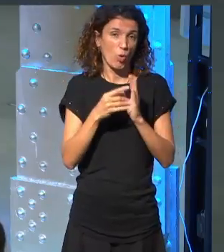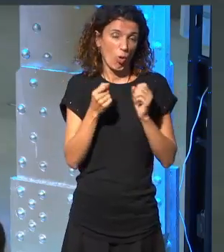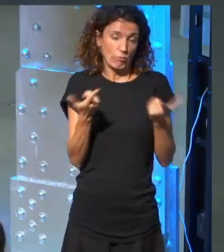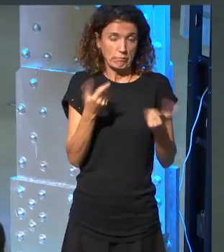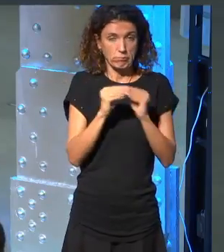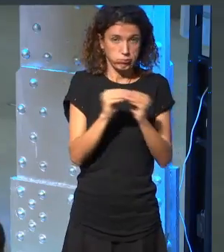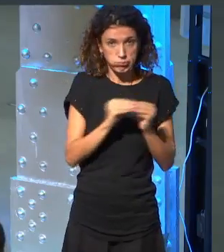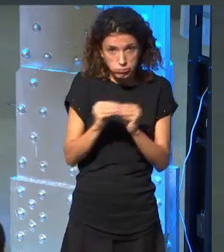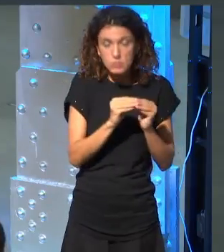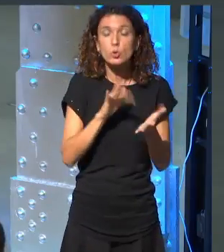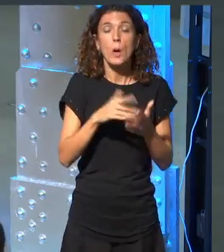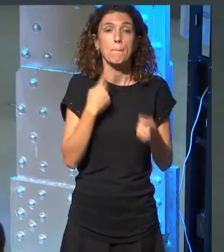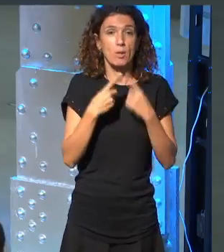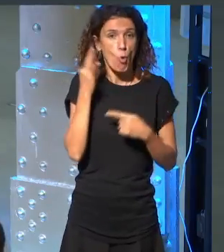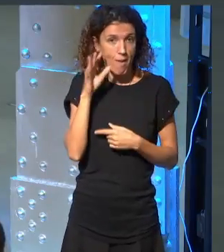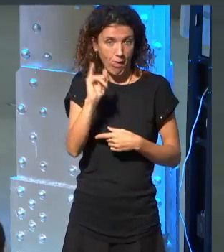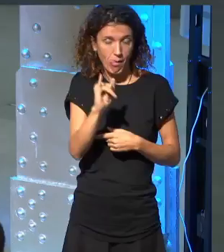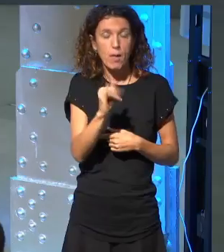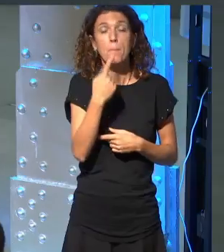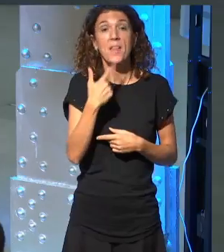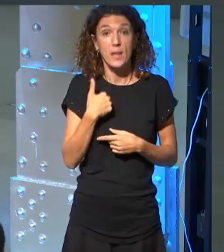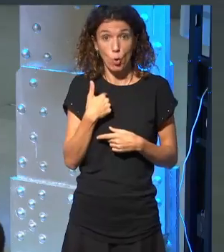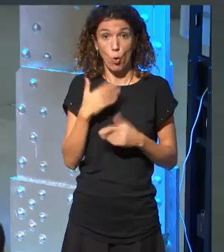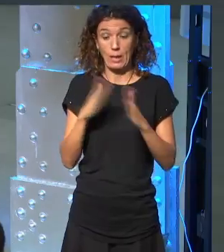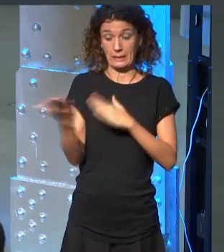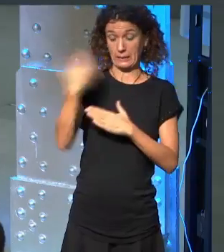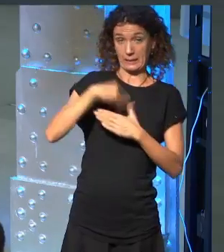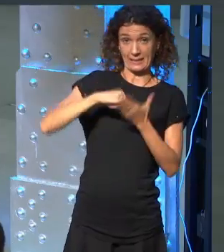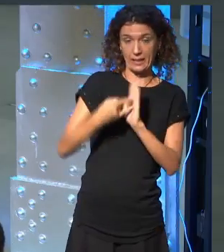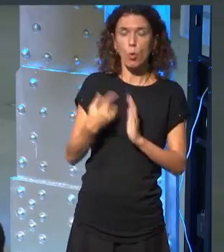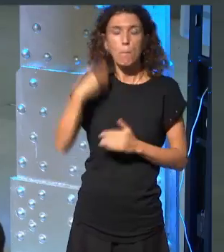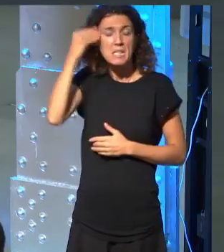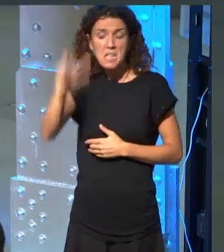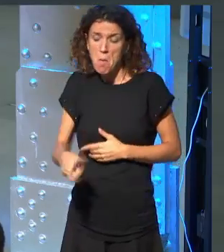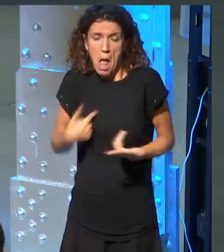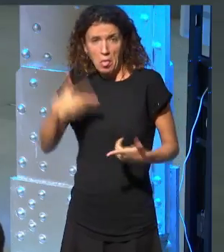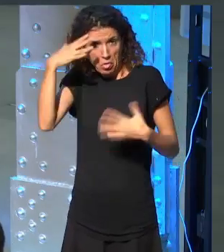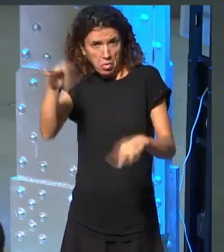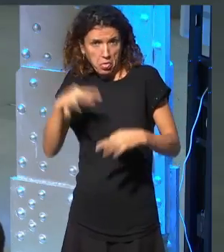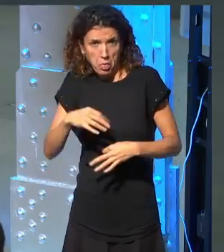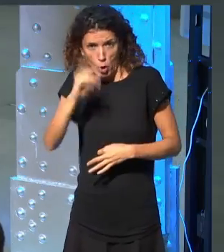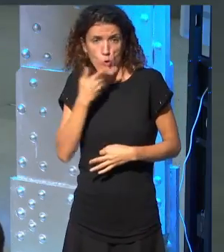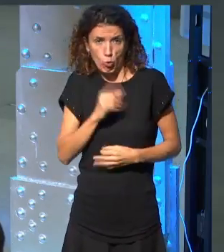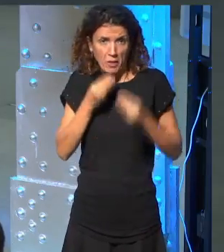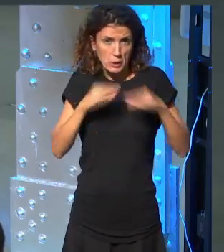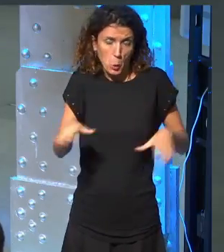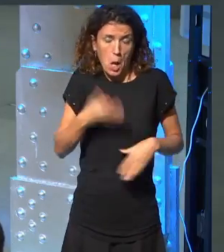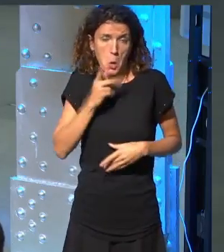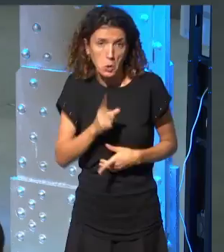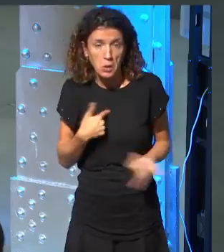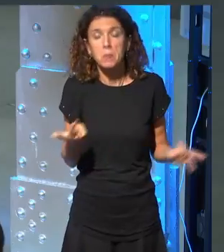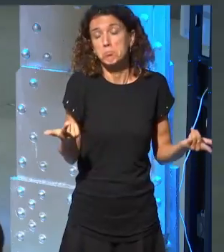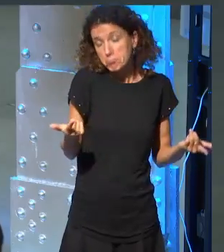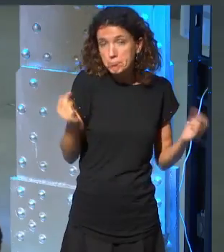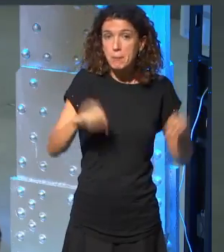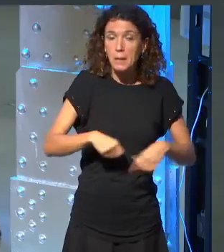cosa. Estaba mi novia y me dijo que cuando llegó, yo pensaba que él no se había enterado nada de esto. Pues al contrario, estaba también súper a